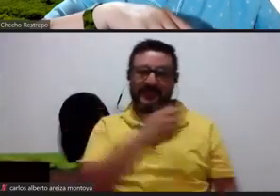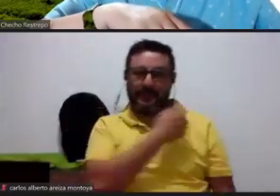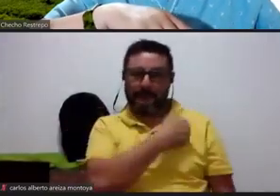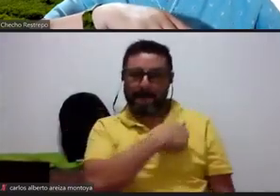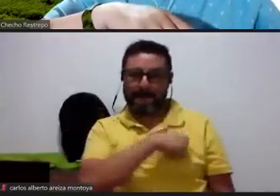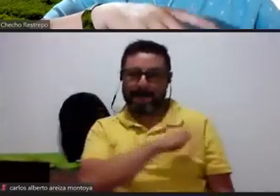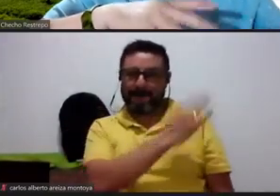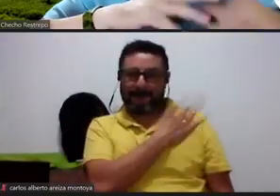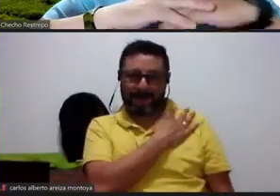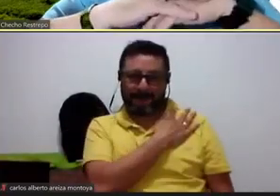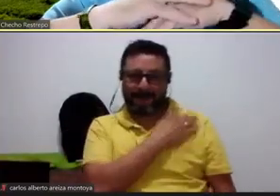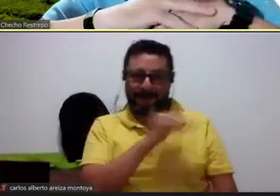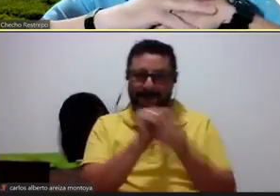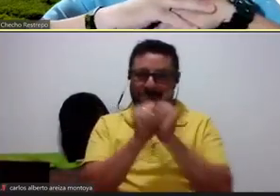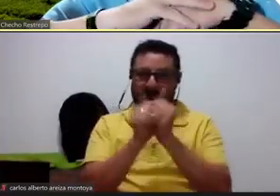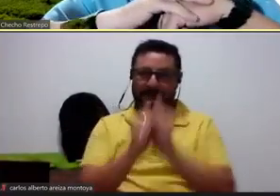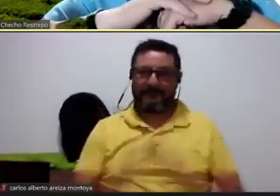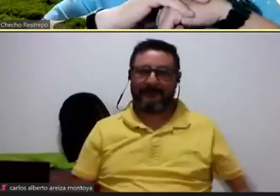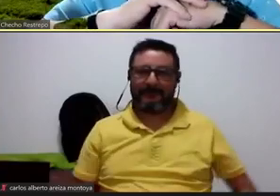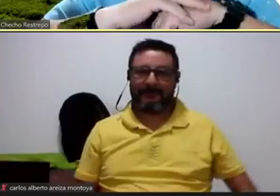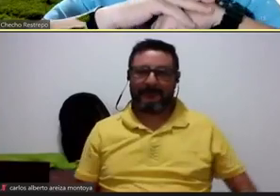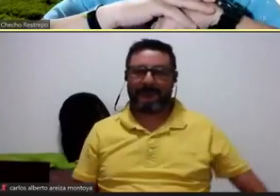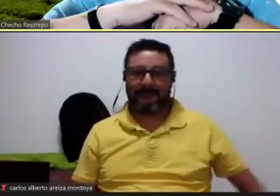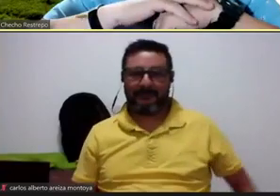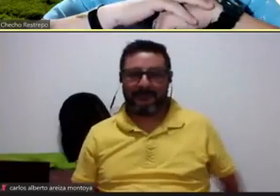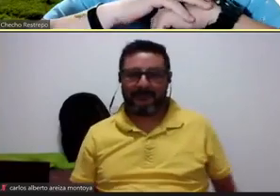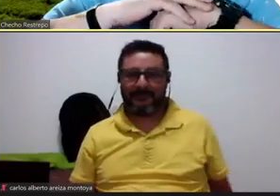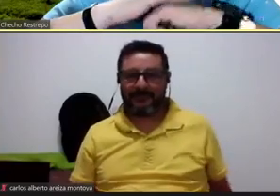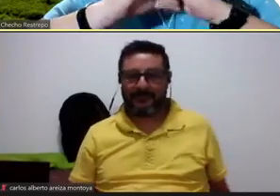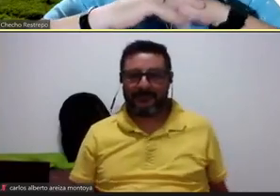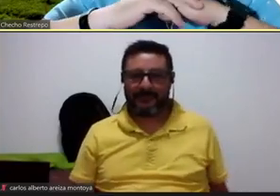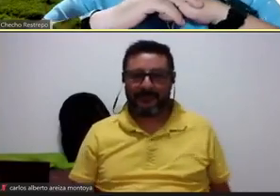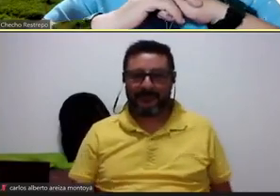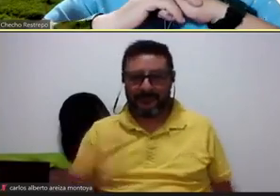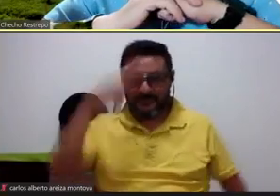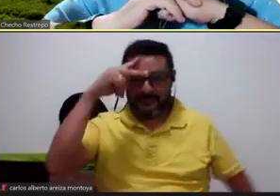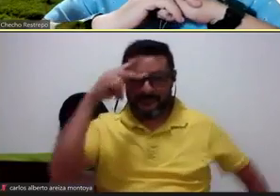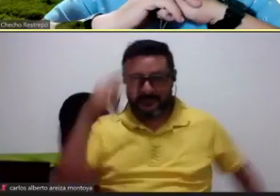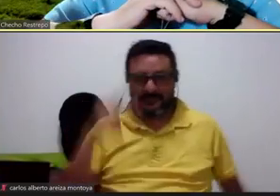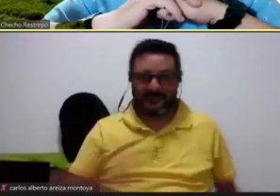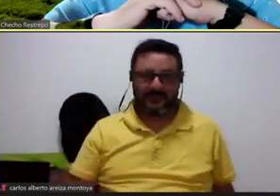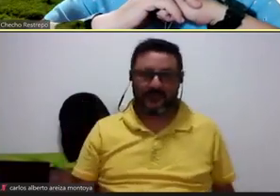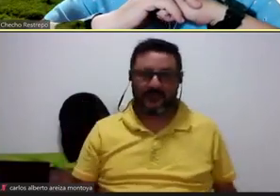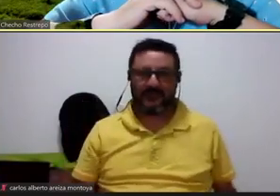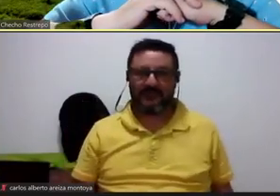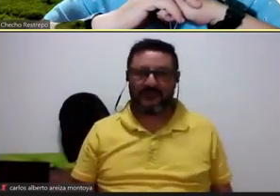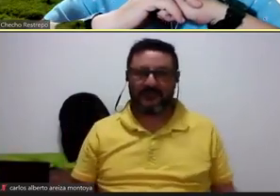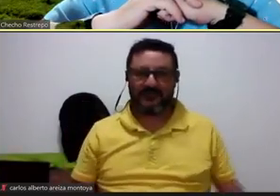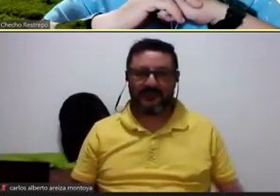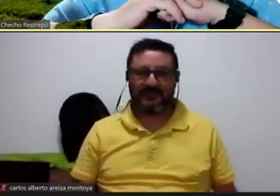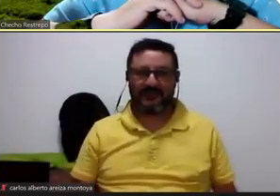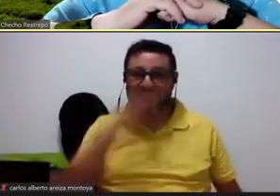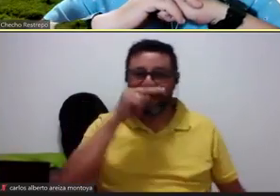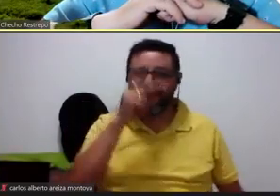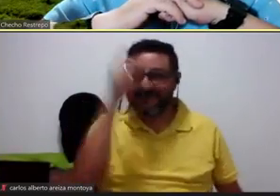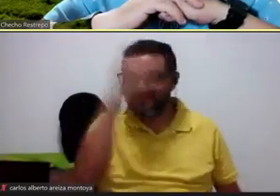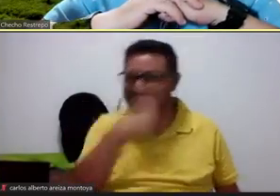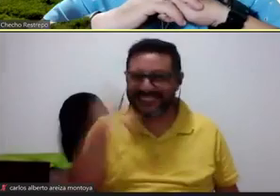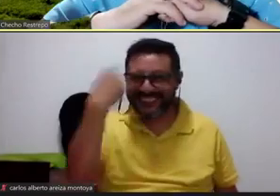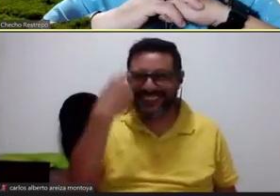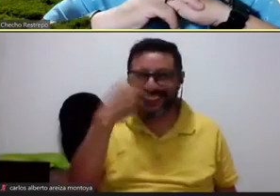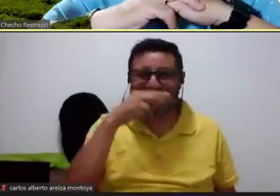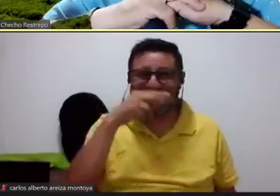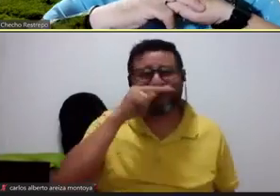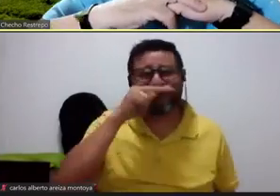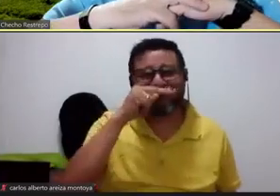sigan. Bueno, una historia, uno ve a Sebastián y tiene cara de niño, todavía tiene cara de niño, es una historia